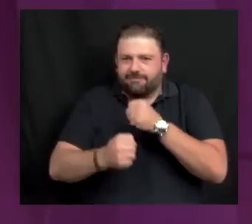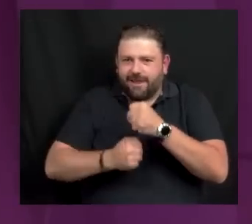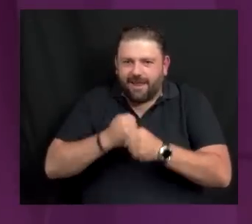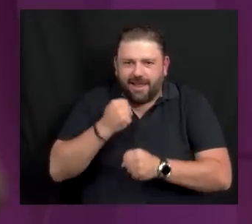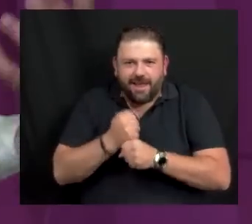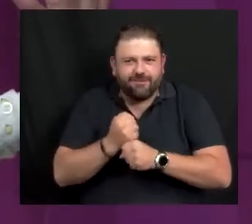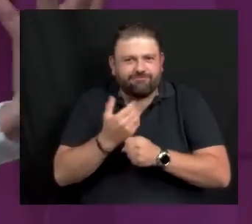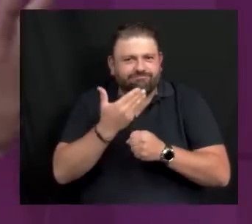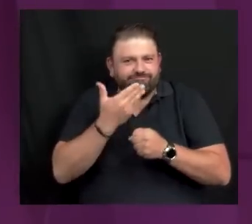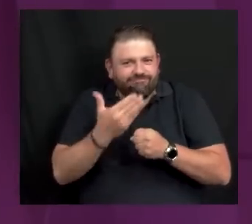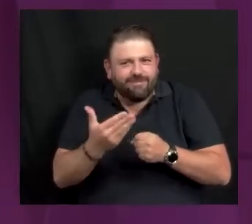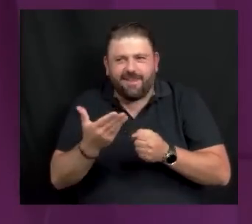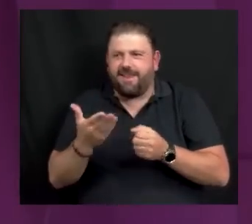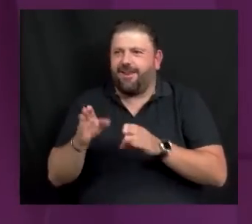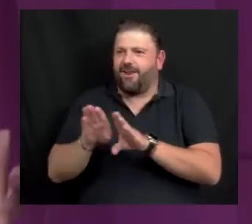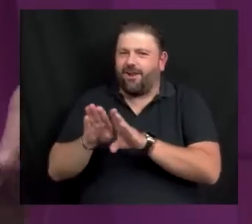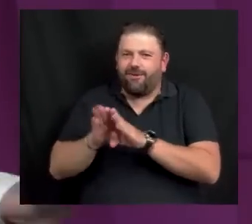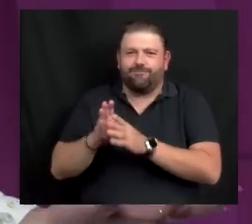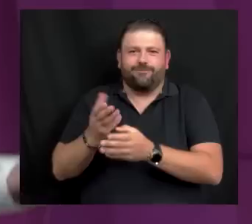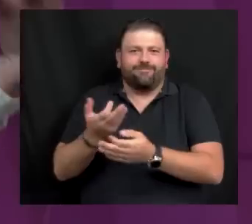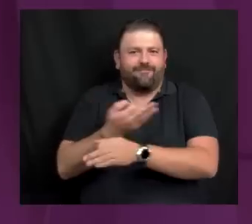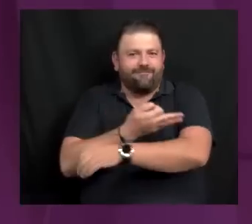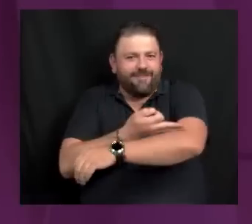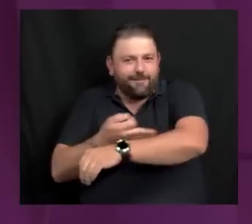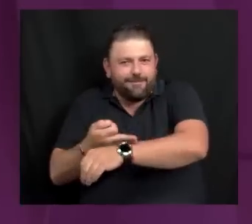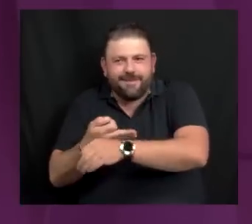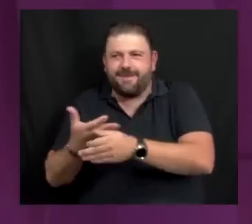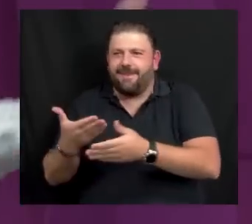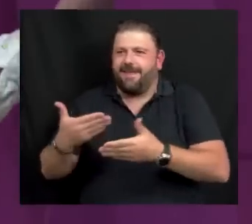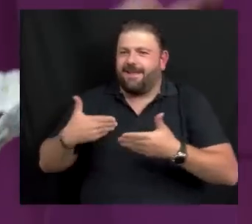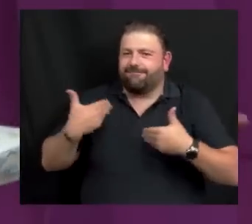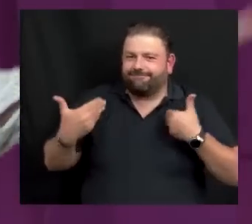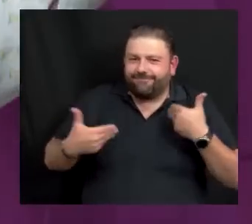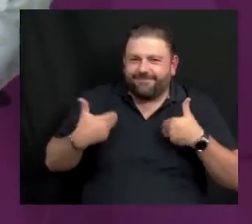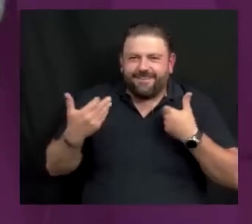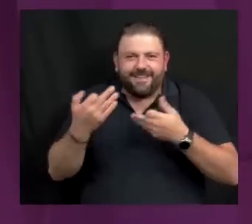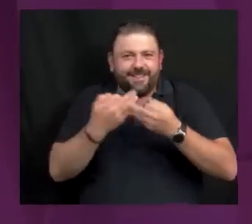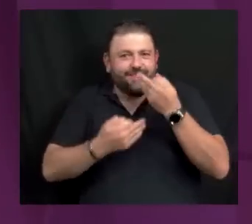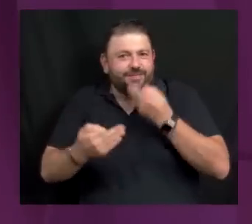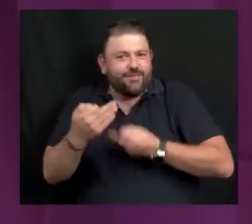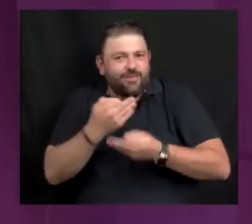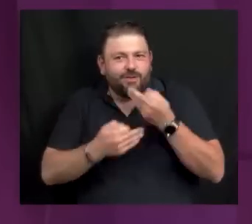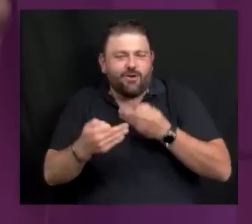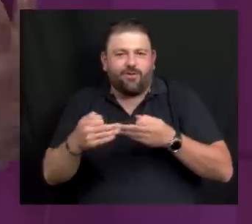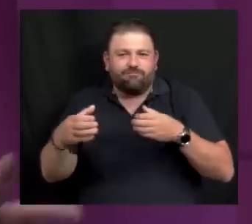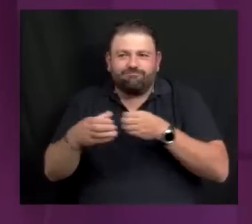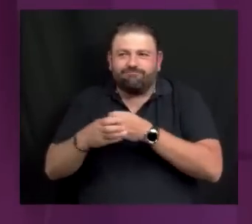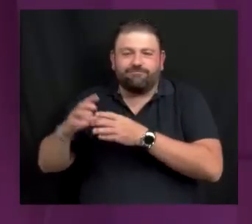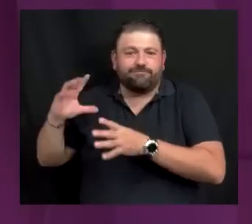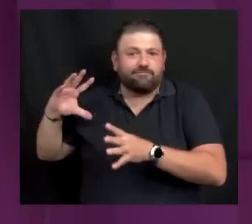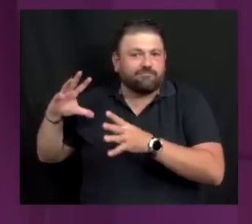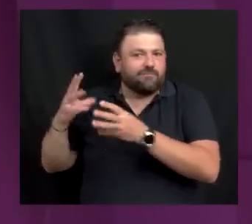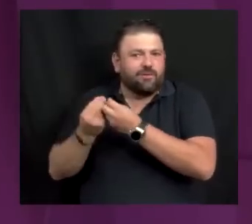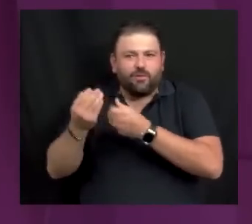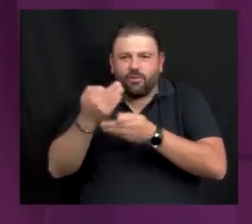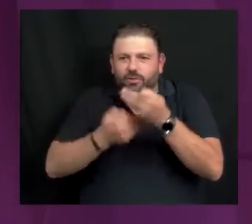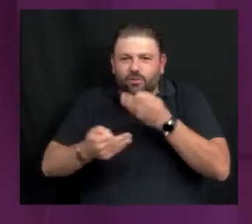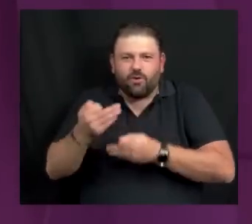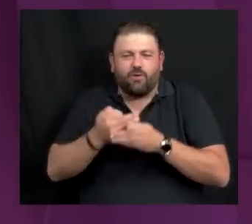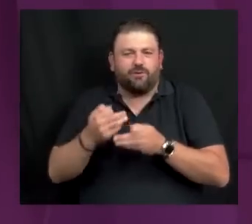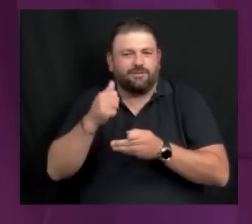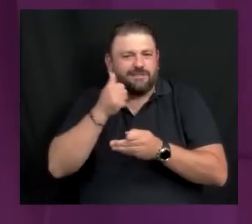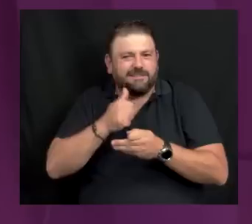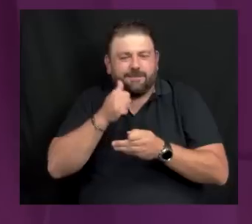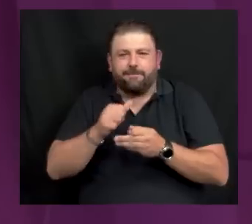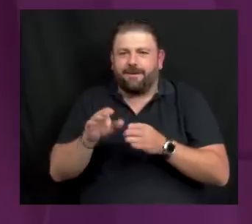de agradecer, de estar en compañía de los que queremos, de muchas formas ver todo lo que hemos acumulado, estos éxitos, esta capacidad de